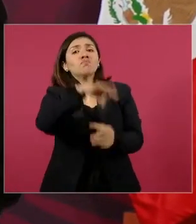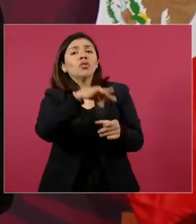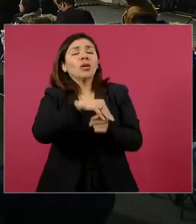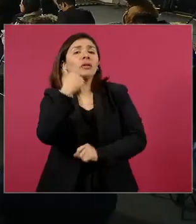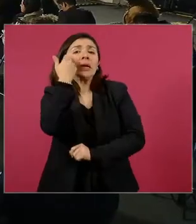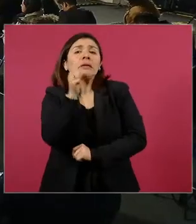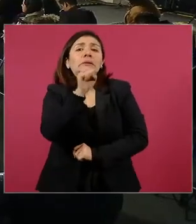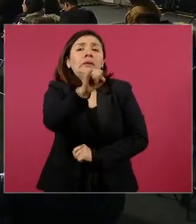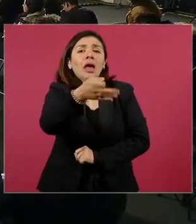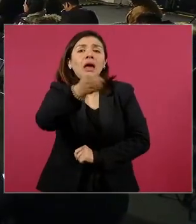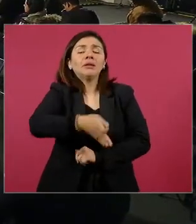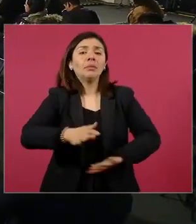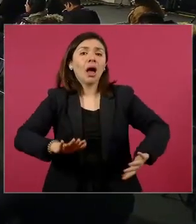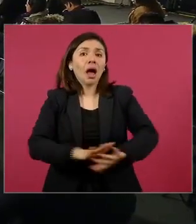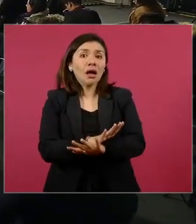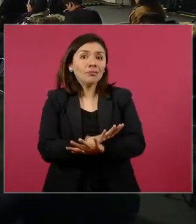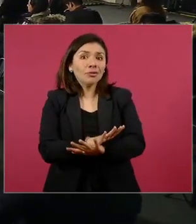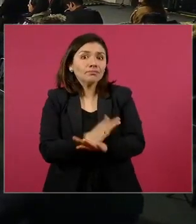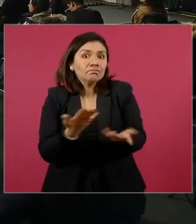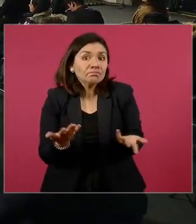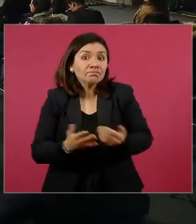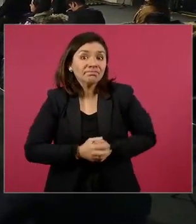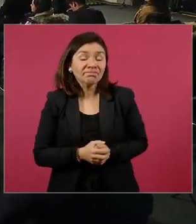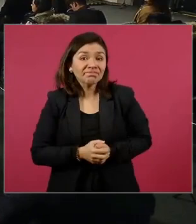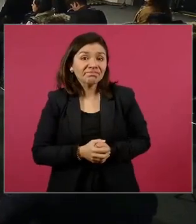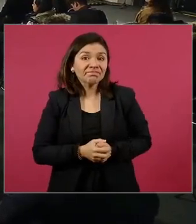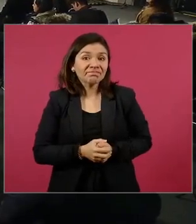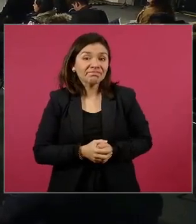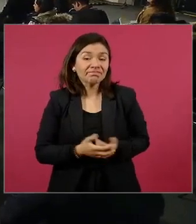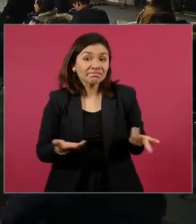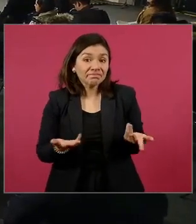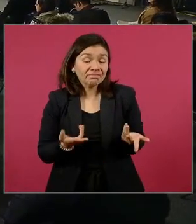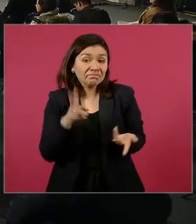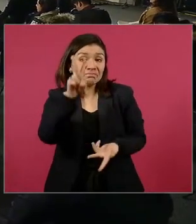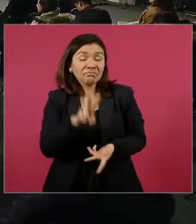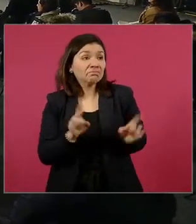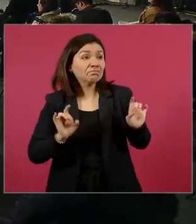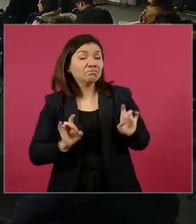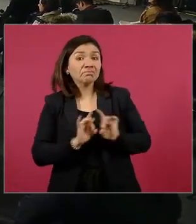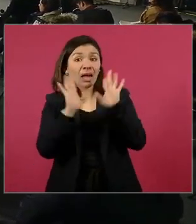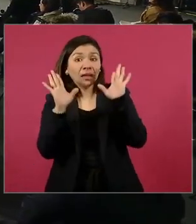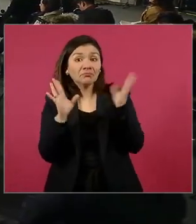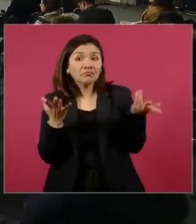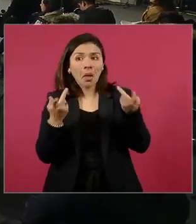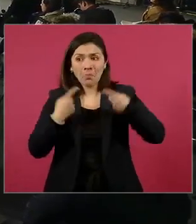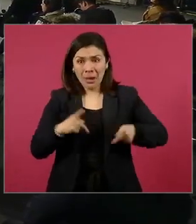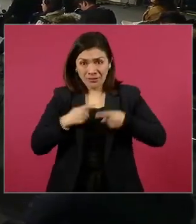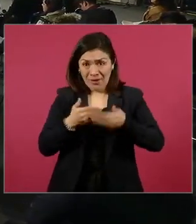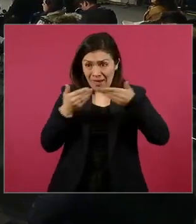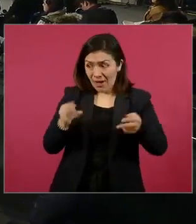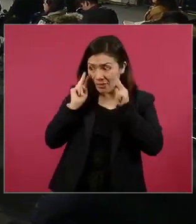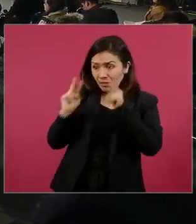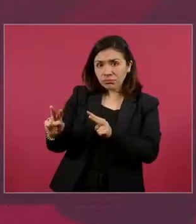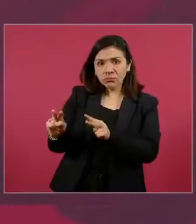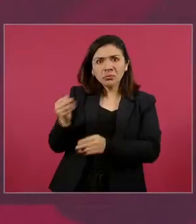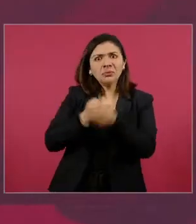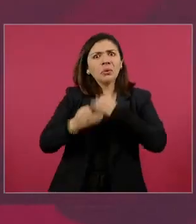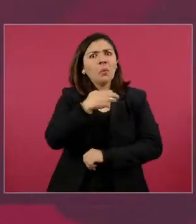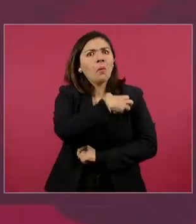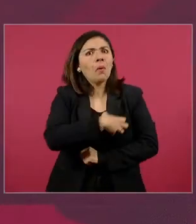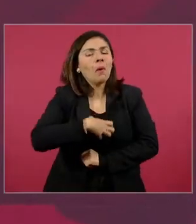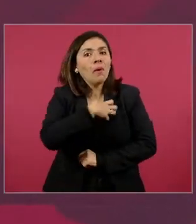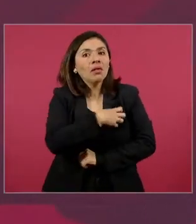cambio. Y da la casualidad también que la gente está contenta,